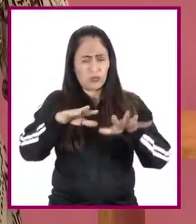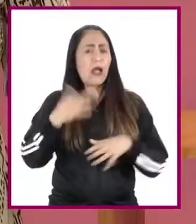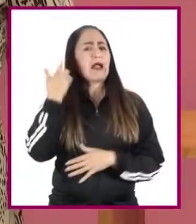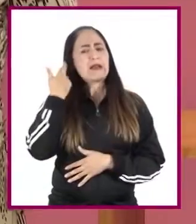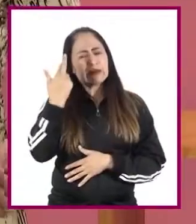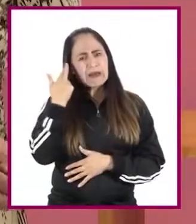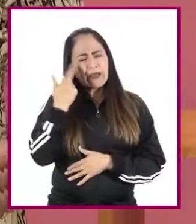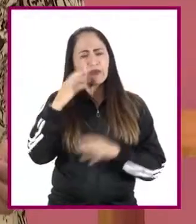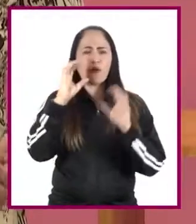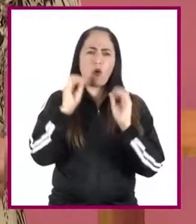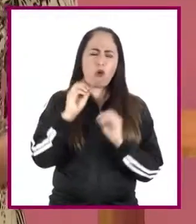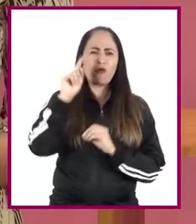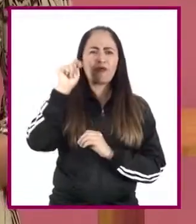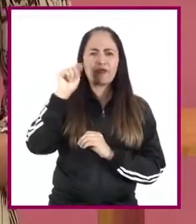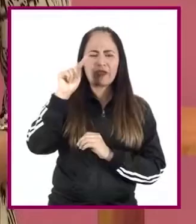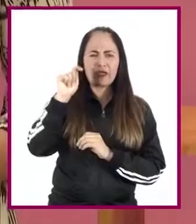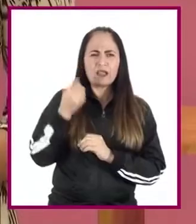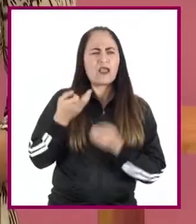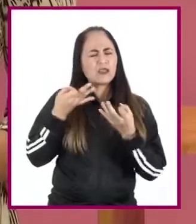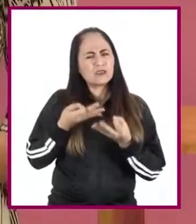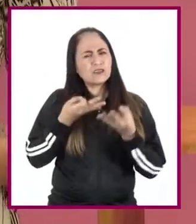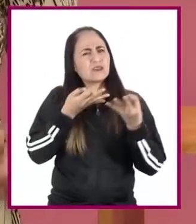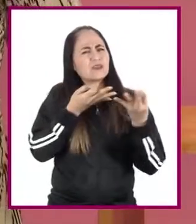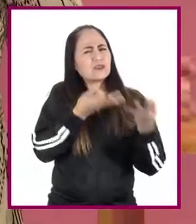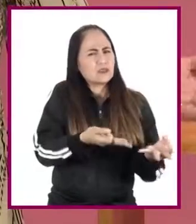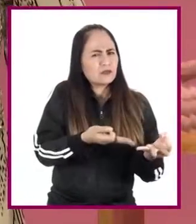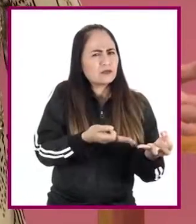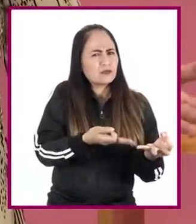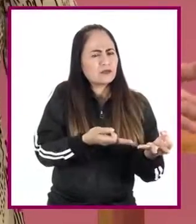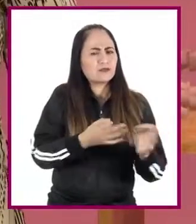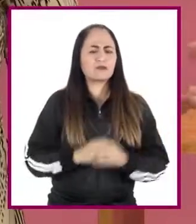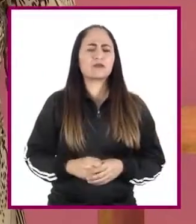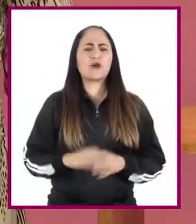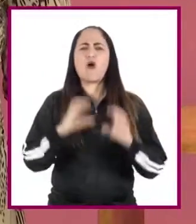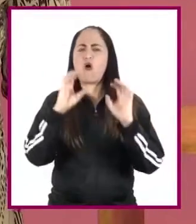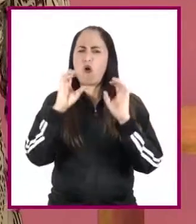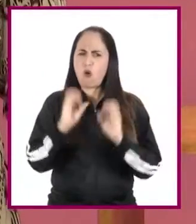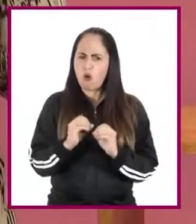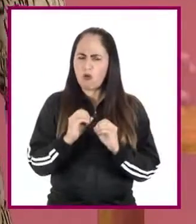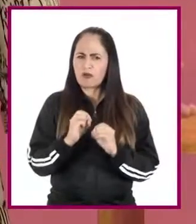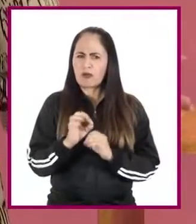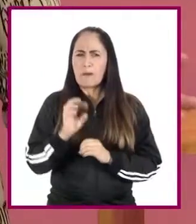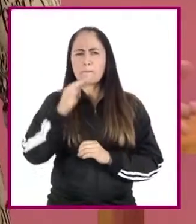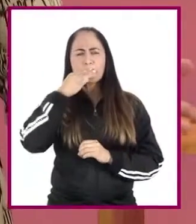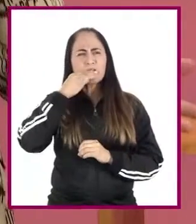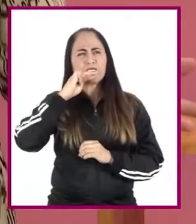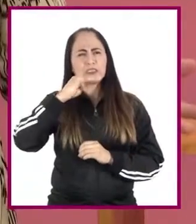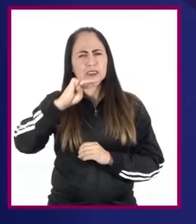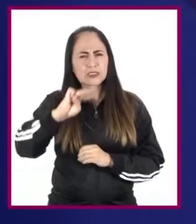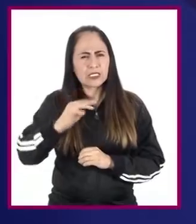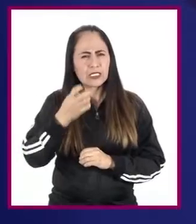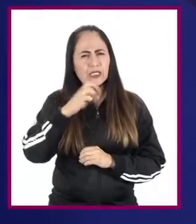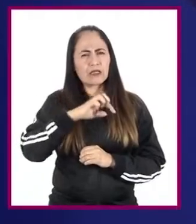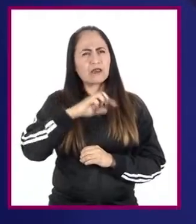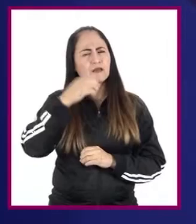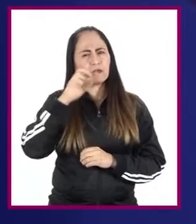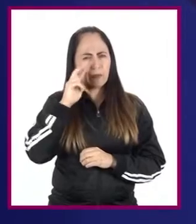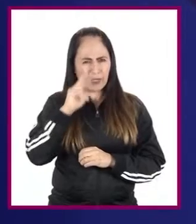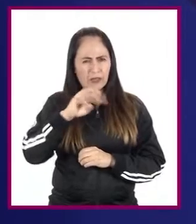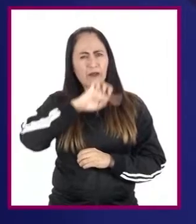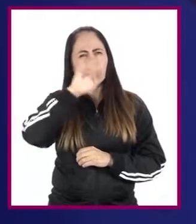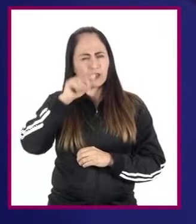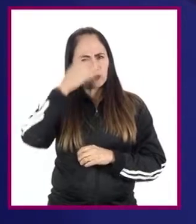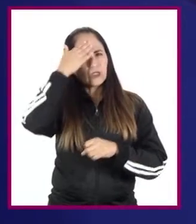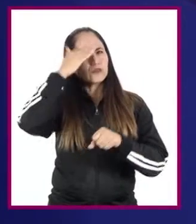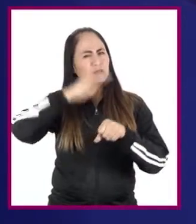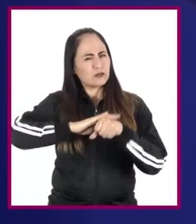la televisión y que les haya llamado la atención? ¿O que les haya dejado algún mensaje que todavía recuerden?